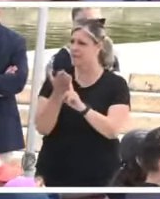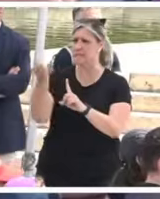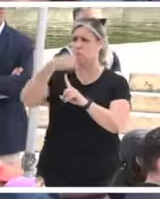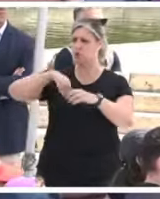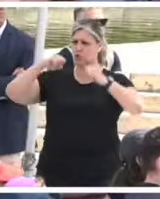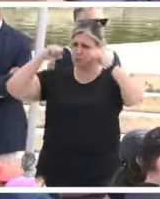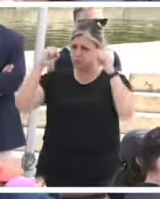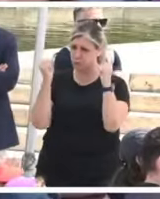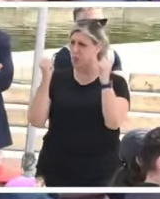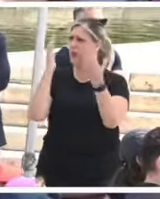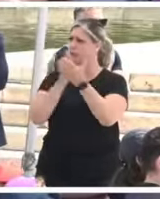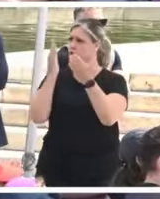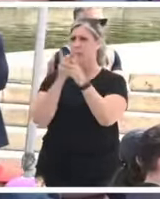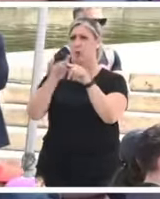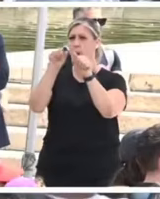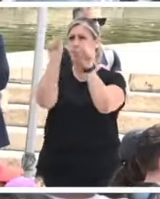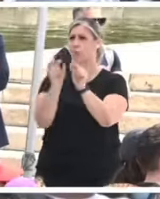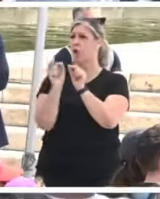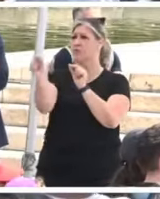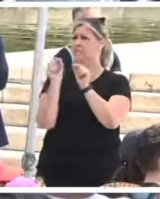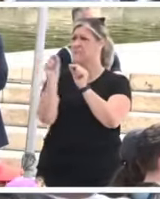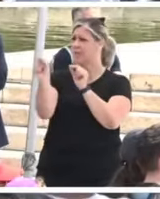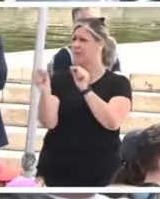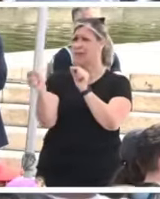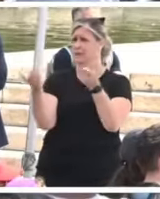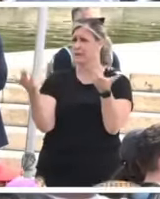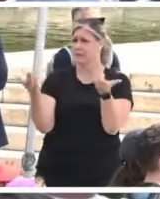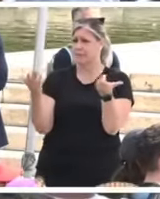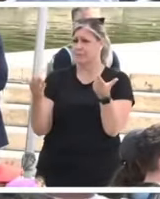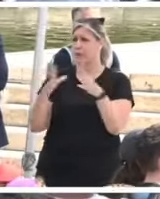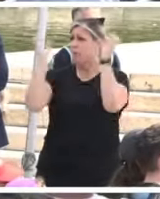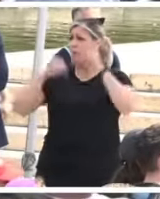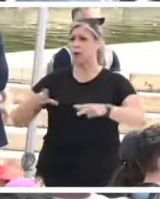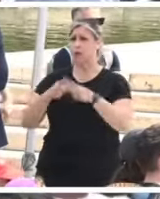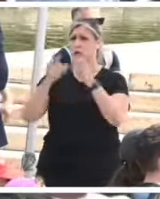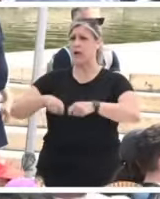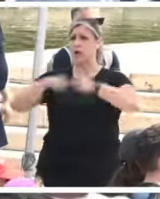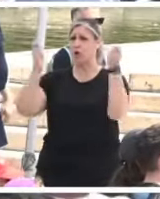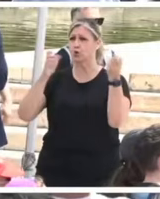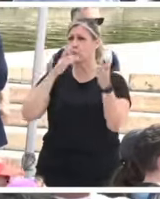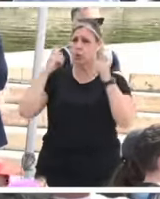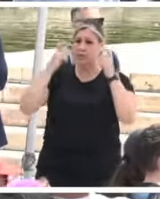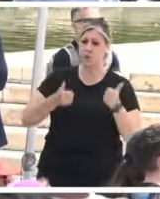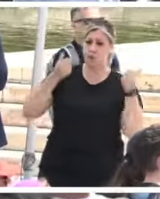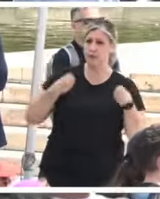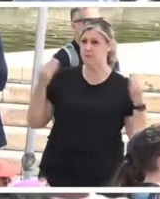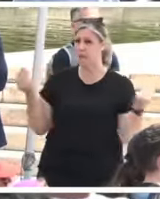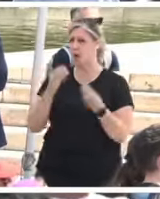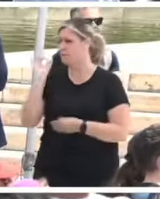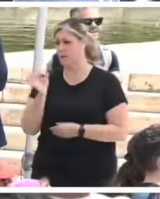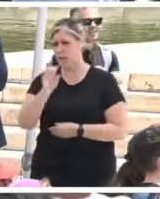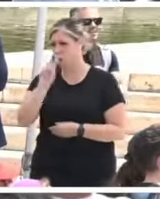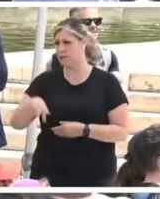encerrado, que han estudiado con un modelo telemático, que no le hemos roto el pacto social de que a un mayor esfuerzo, mejor vida, que no es verdad, y a